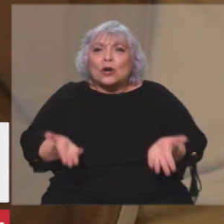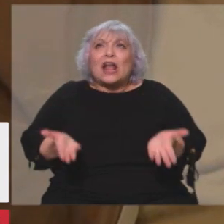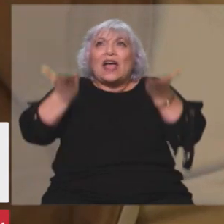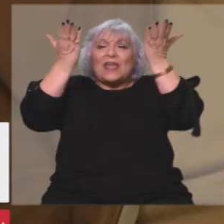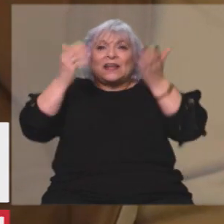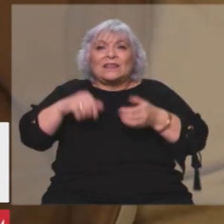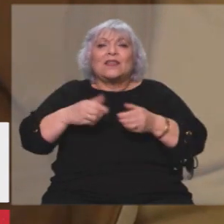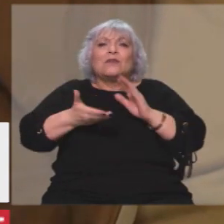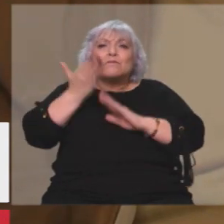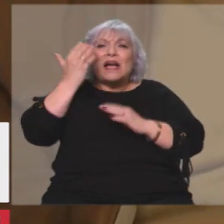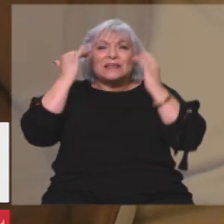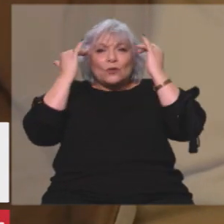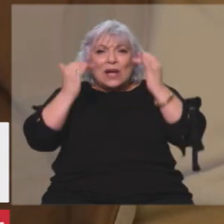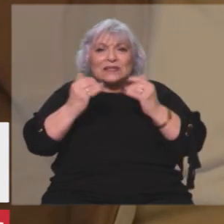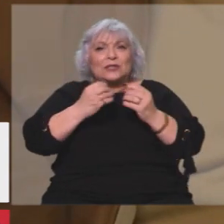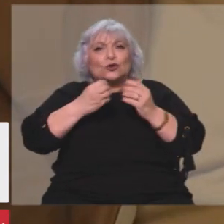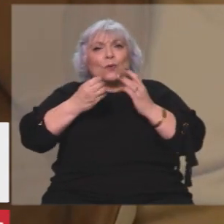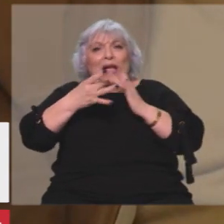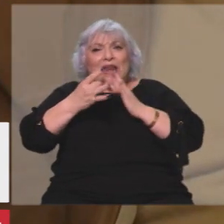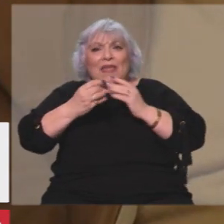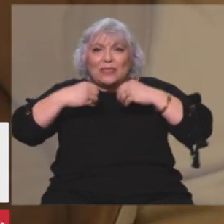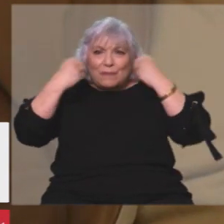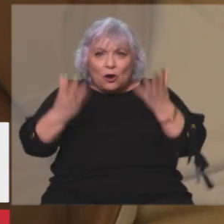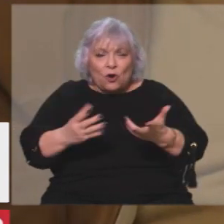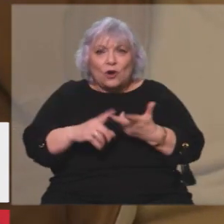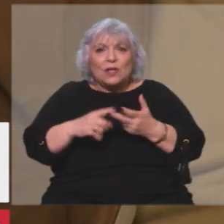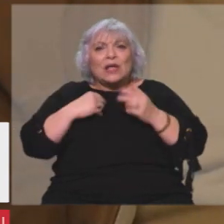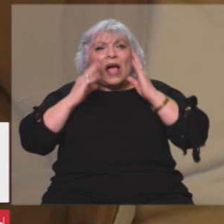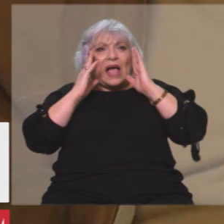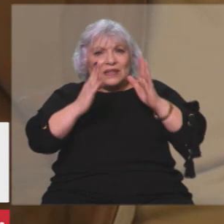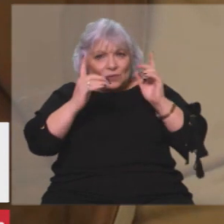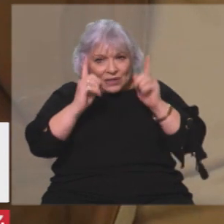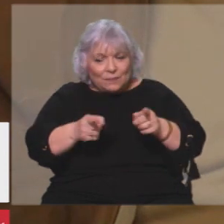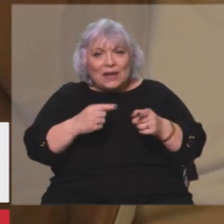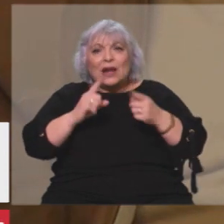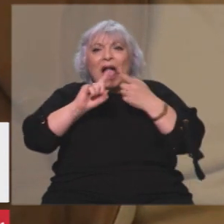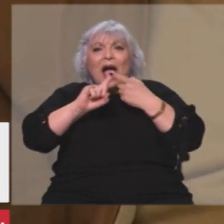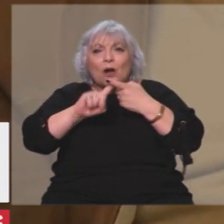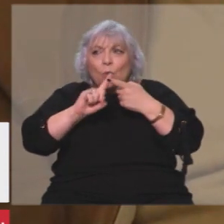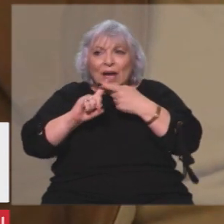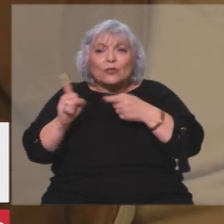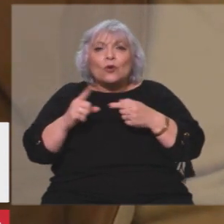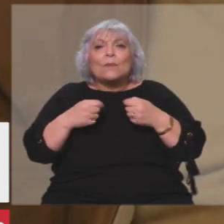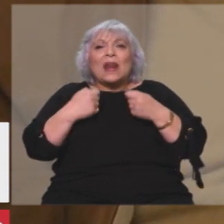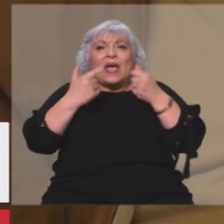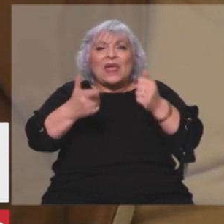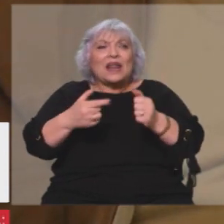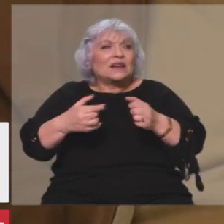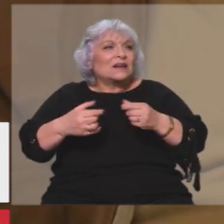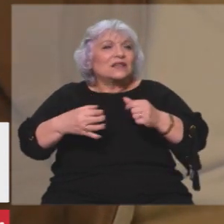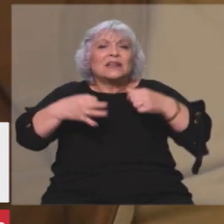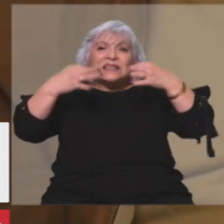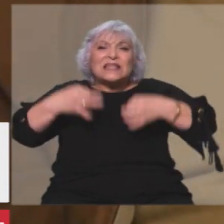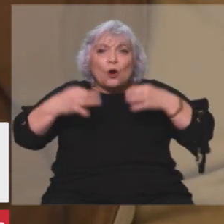y mejor educación y hemos atendido principalmente ese tema logrando acuerdos para garantizar el